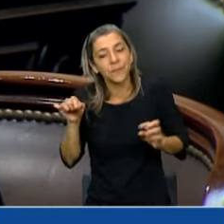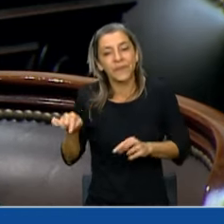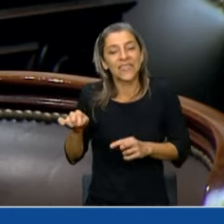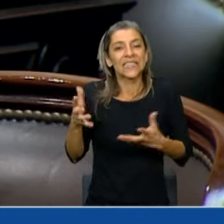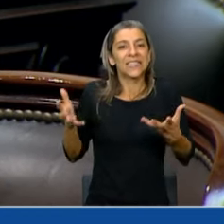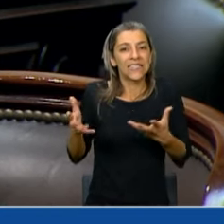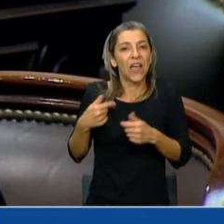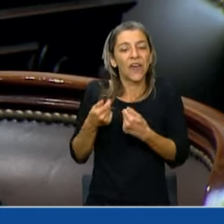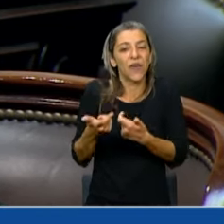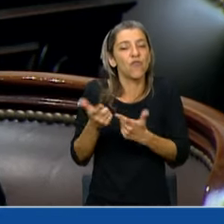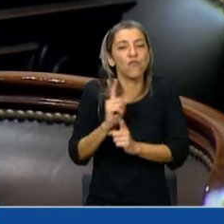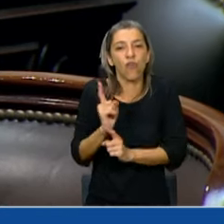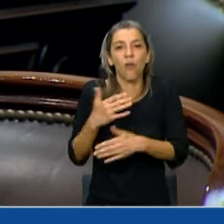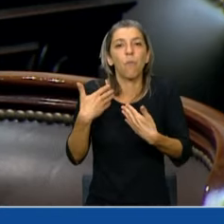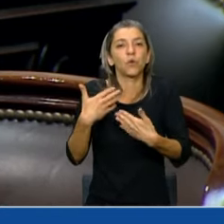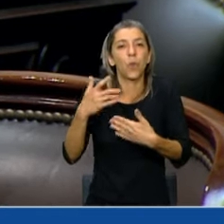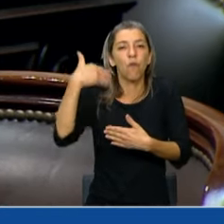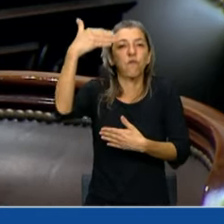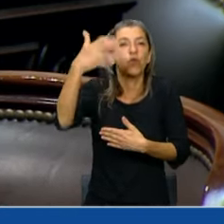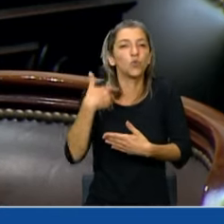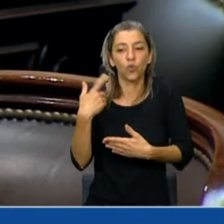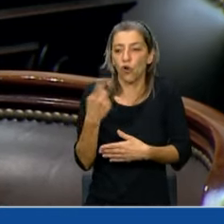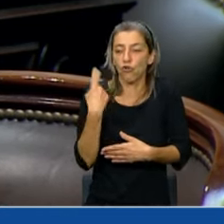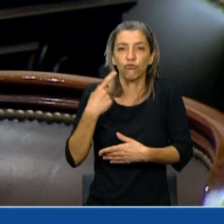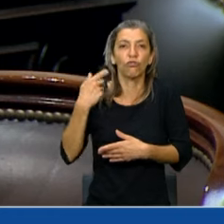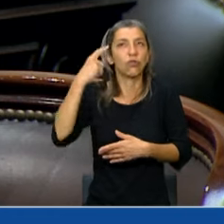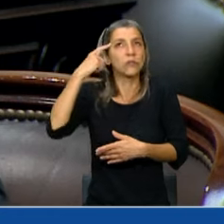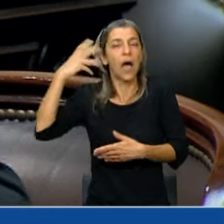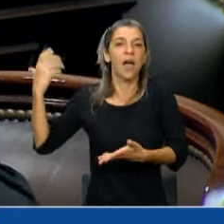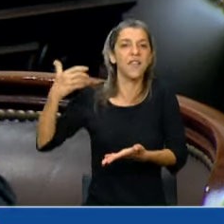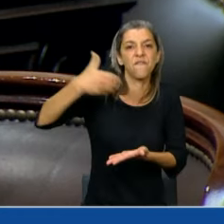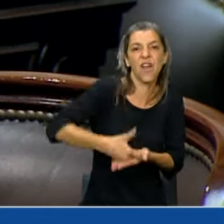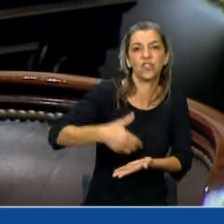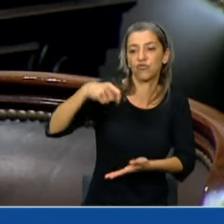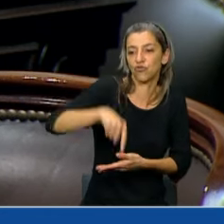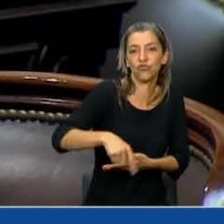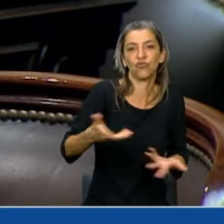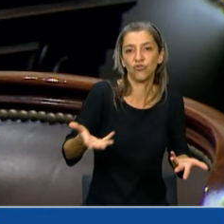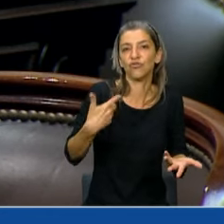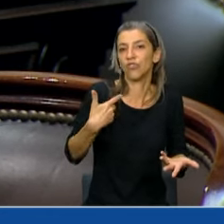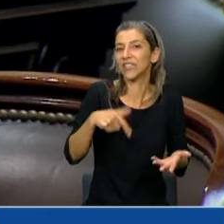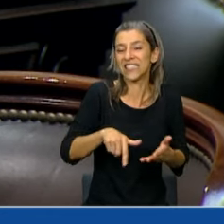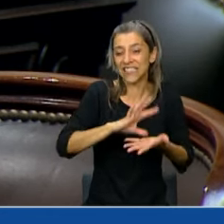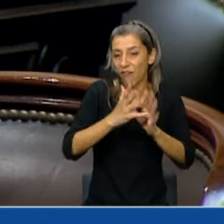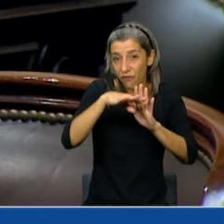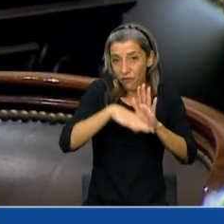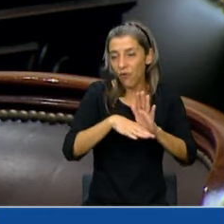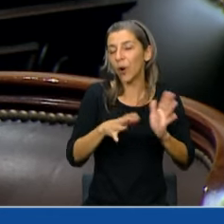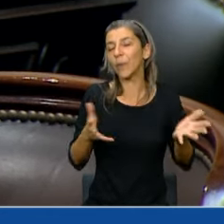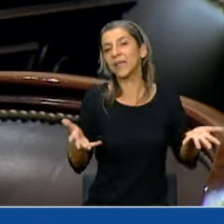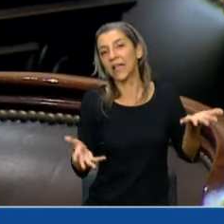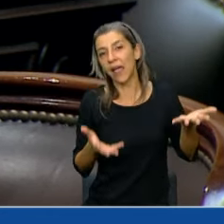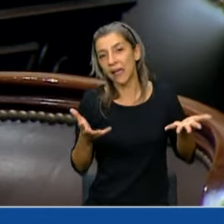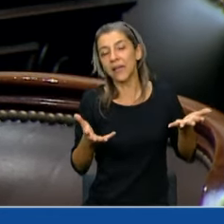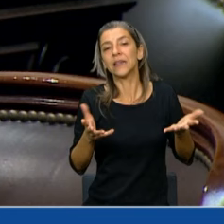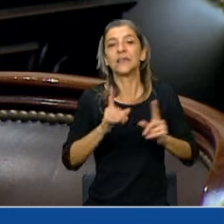las posibilidades de que realmente tengamos inversiones En el país bajo este régimen al revés